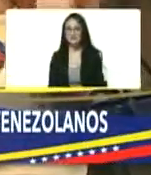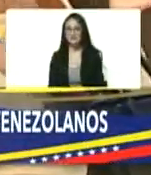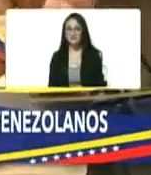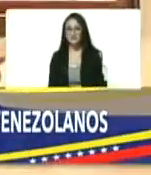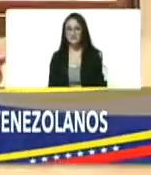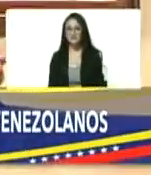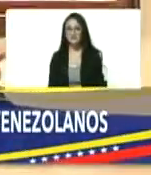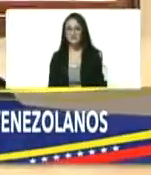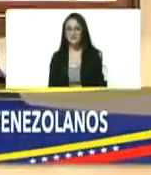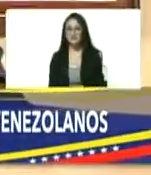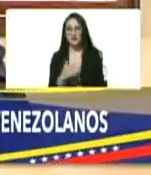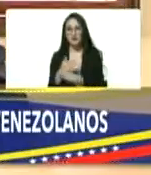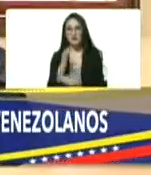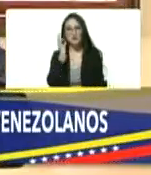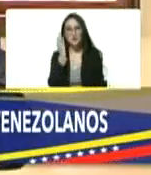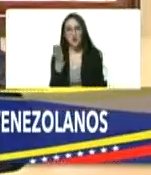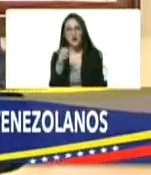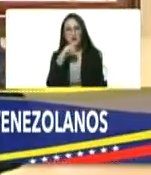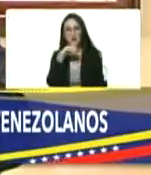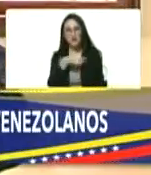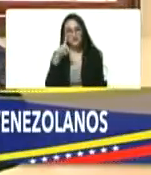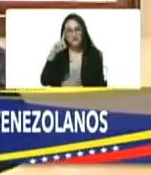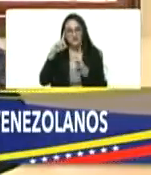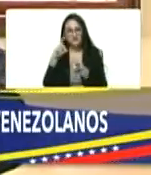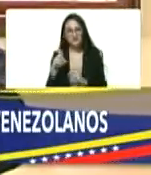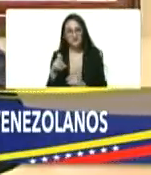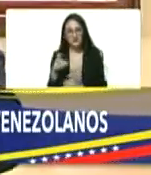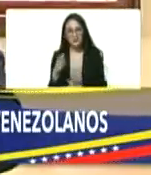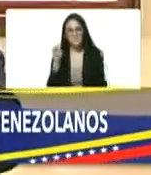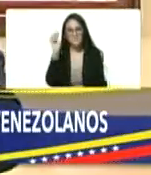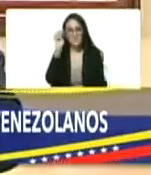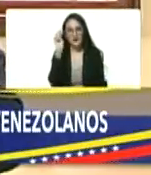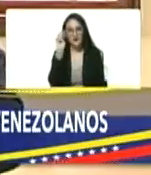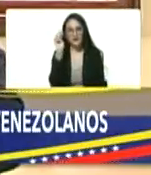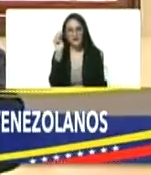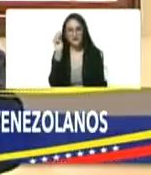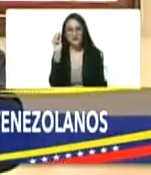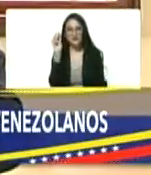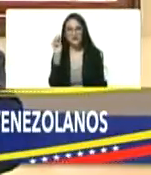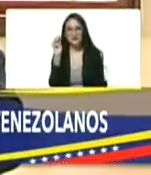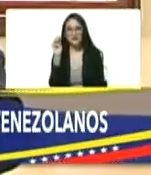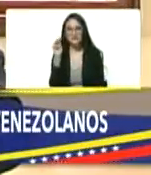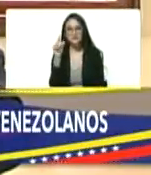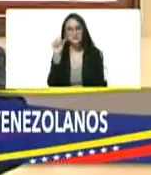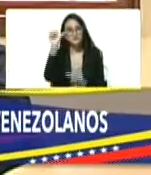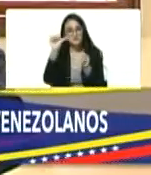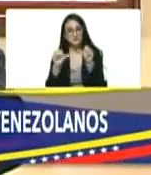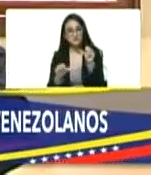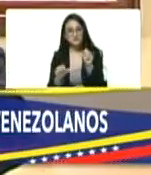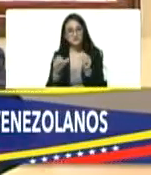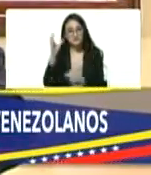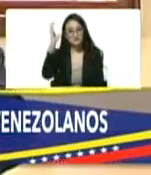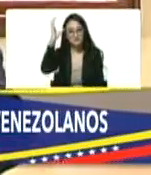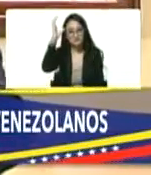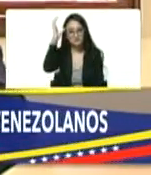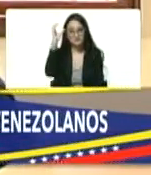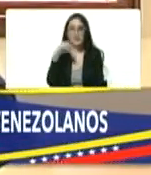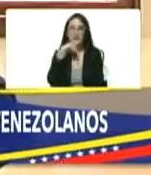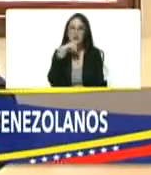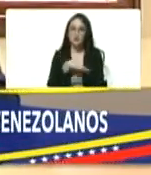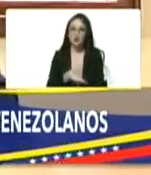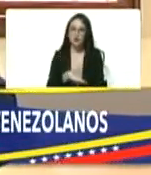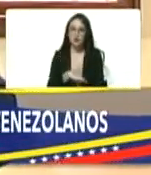Igual para la antropóloga, historiadora, maestra y gran conocedora de la